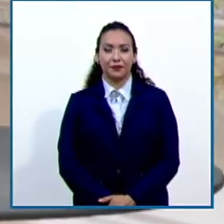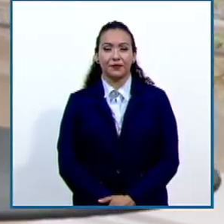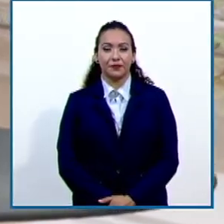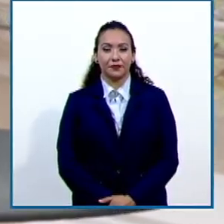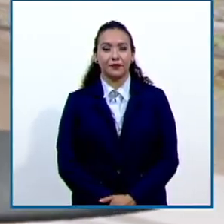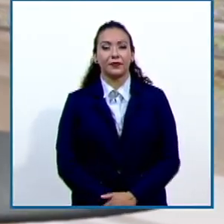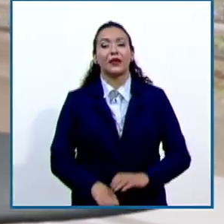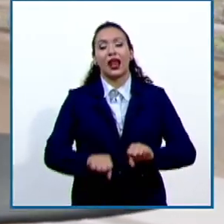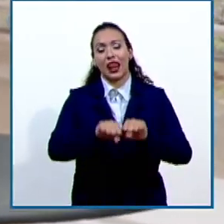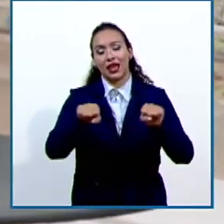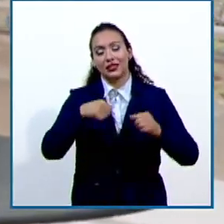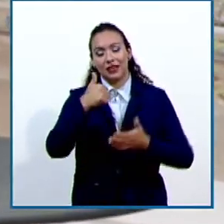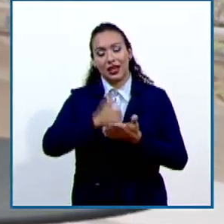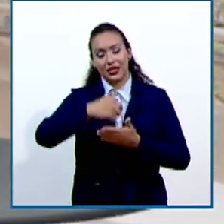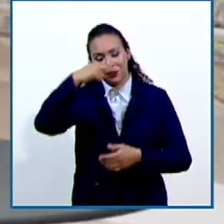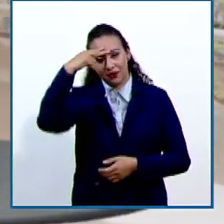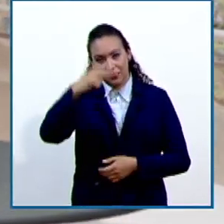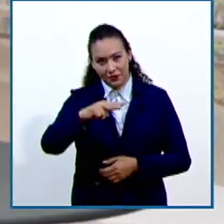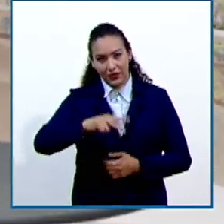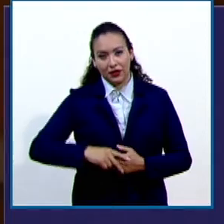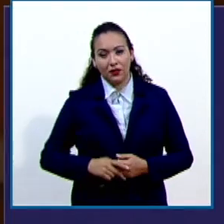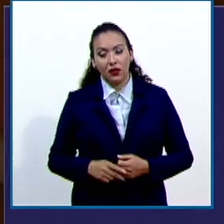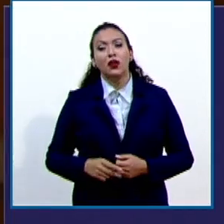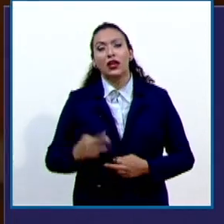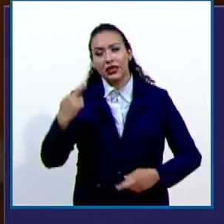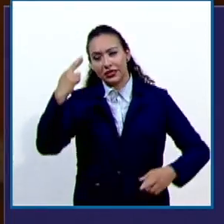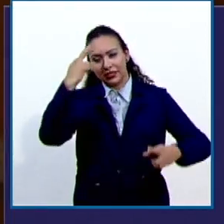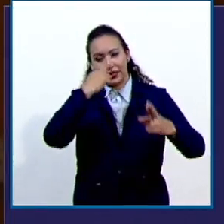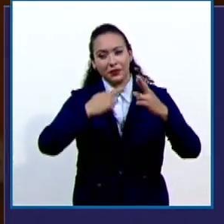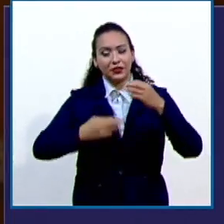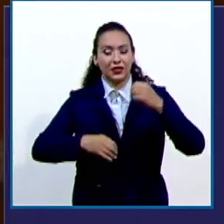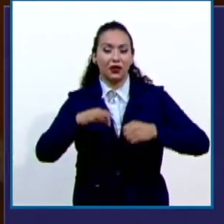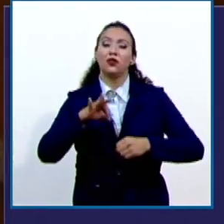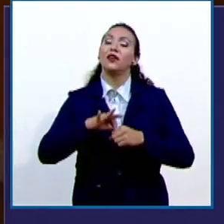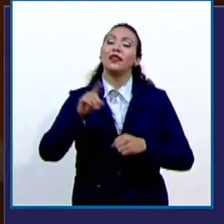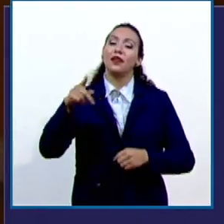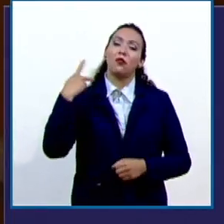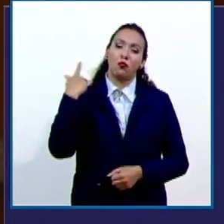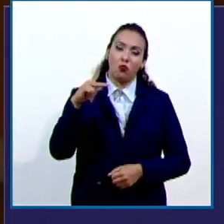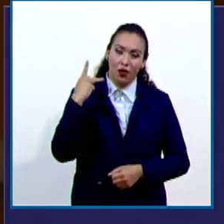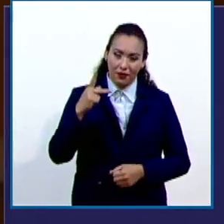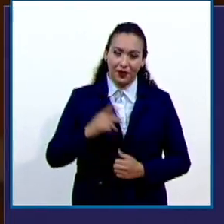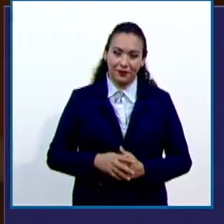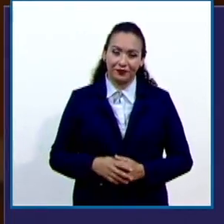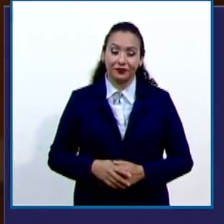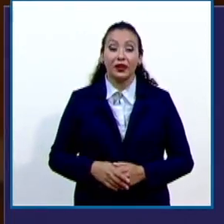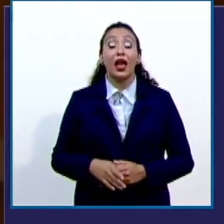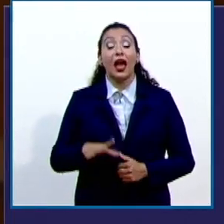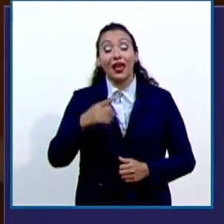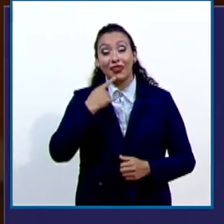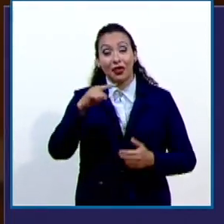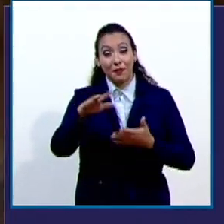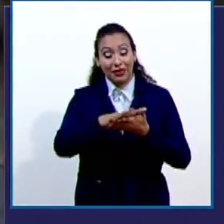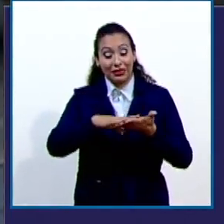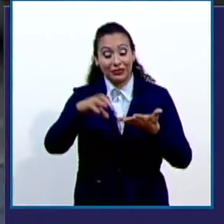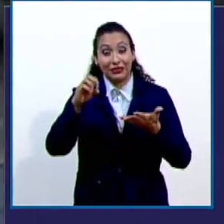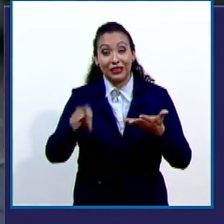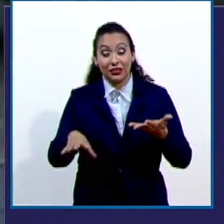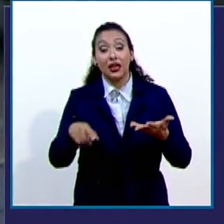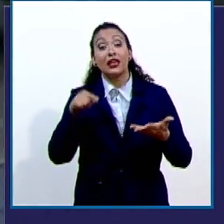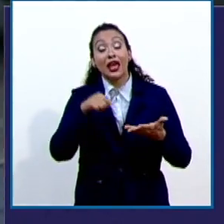La Sala Regional Ciudad de México confirmó la resolución del Tribunal Electoral de Puebla que desechó las demandas con las que se